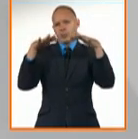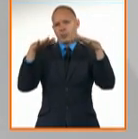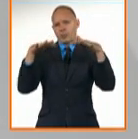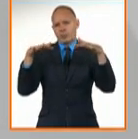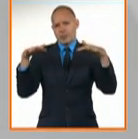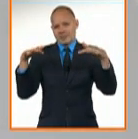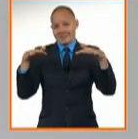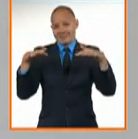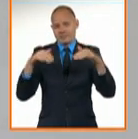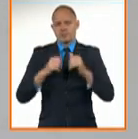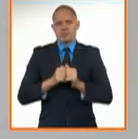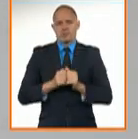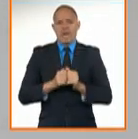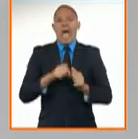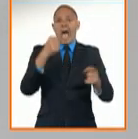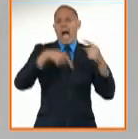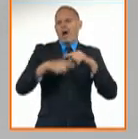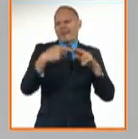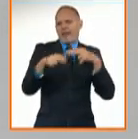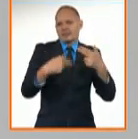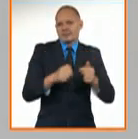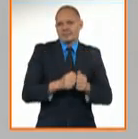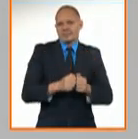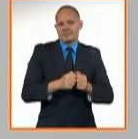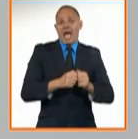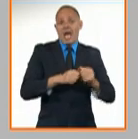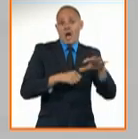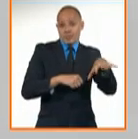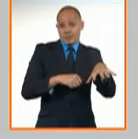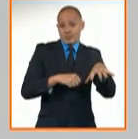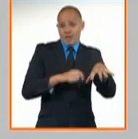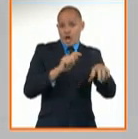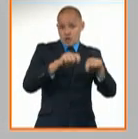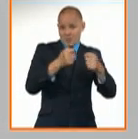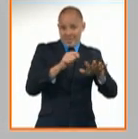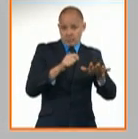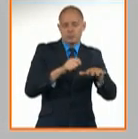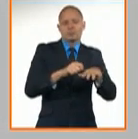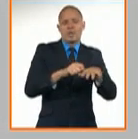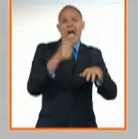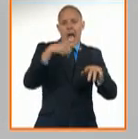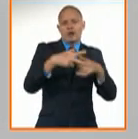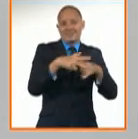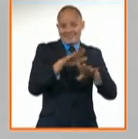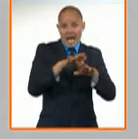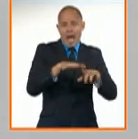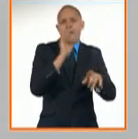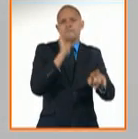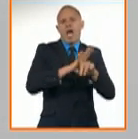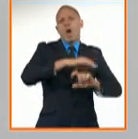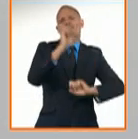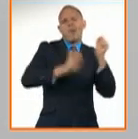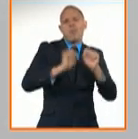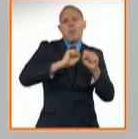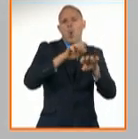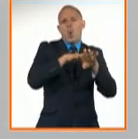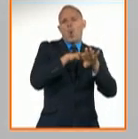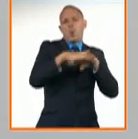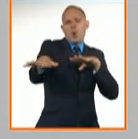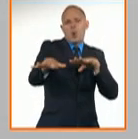coincidencia entonces en todas las cargas es es mayor si el 103 carga coincide y porque en ese momento